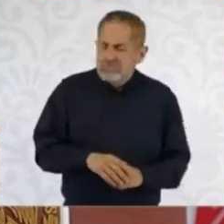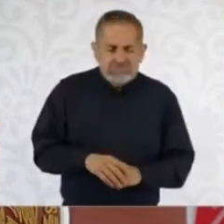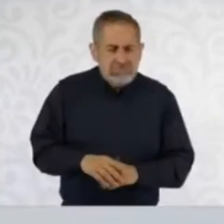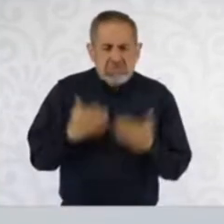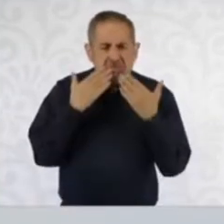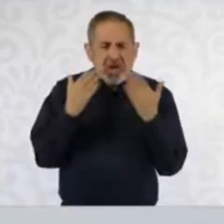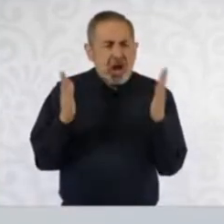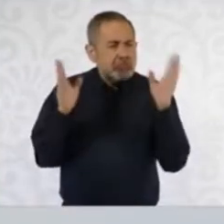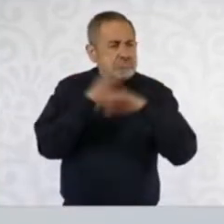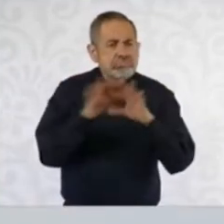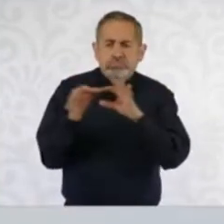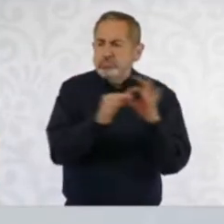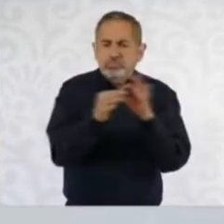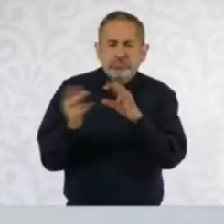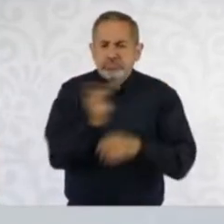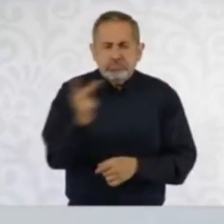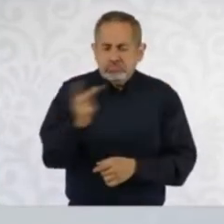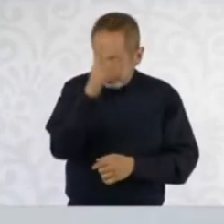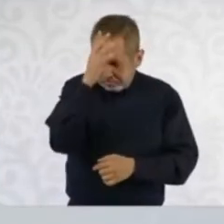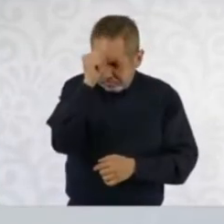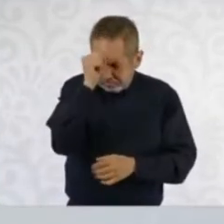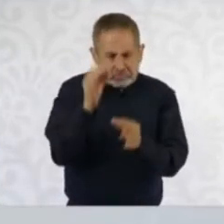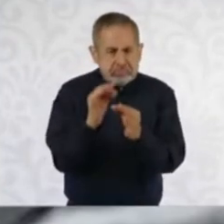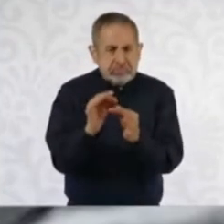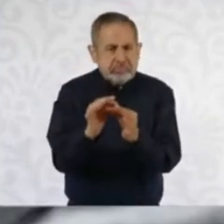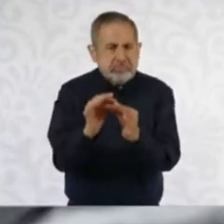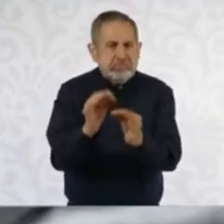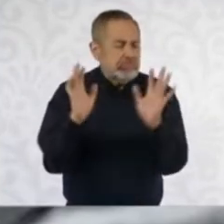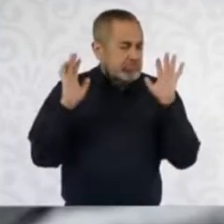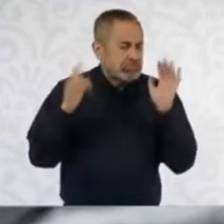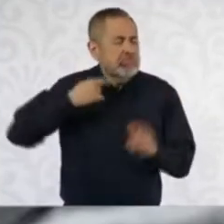final hubieron acuerdos. Entonces yo